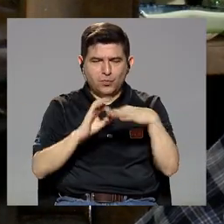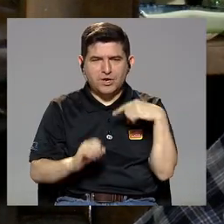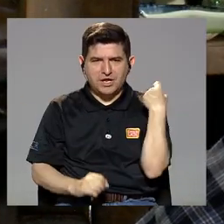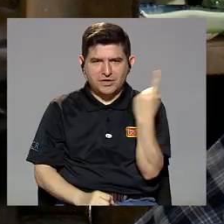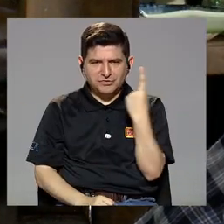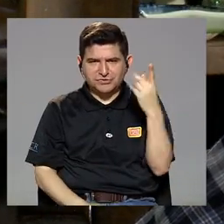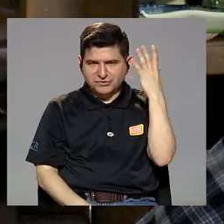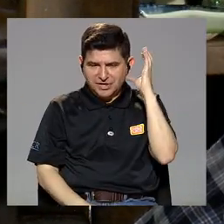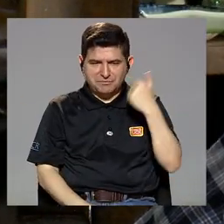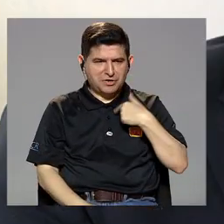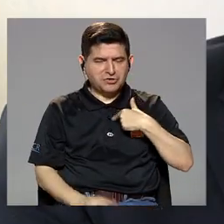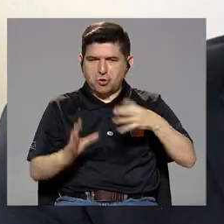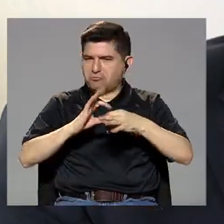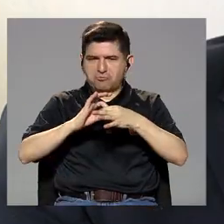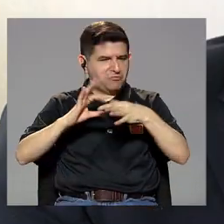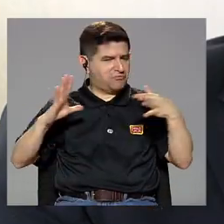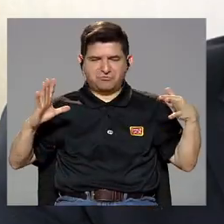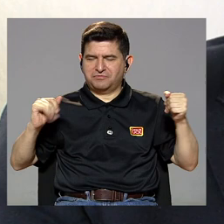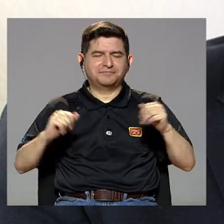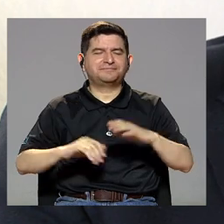nunca me despegue